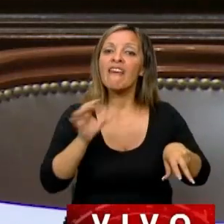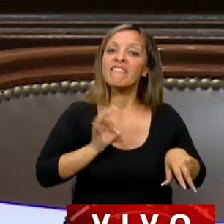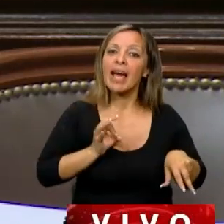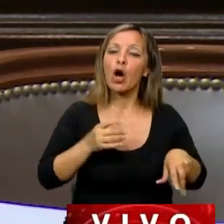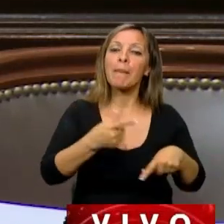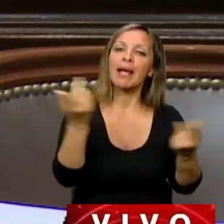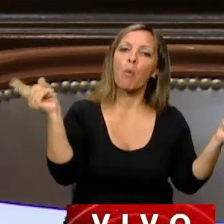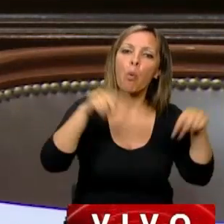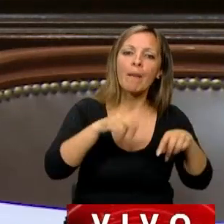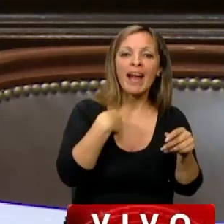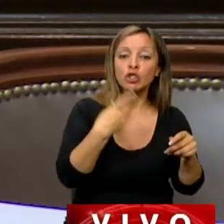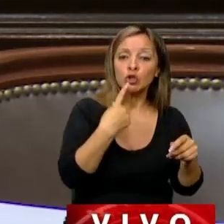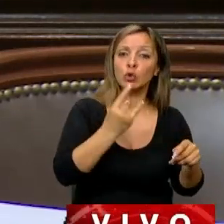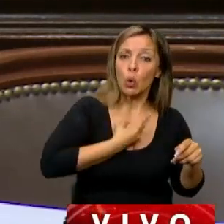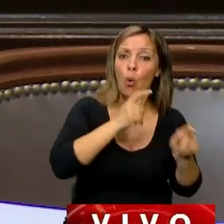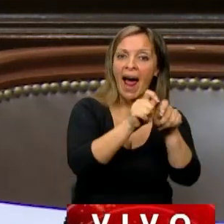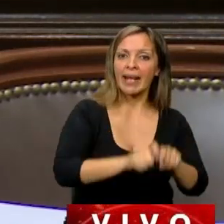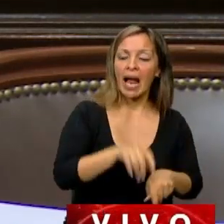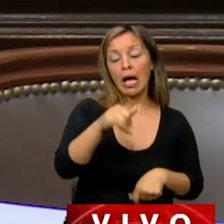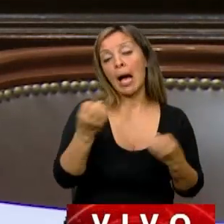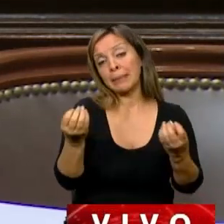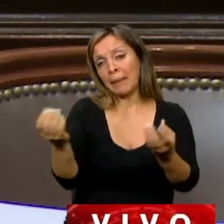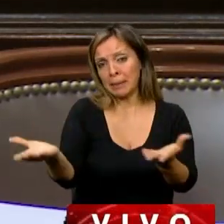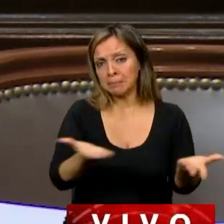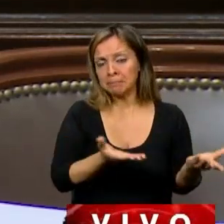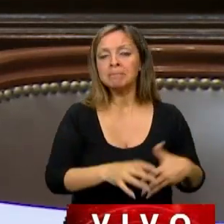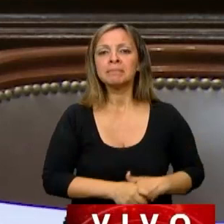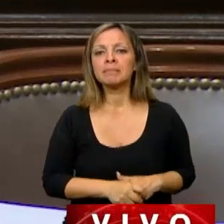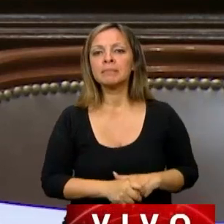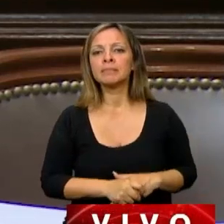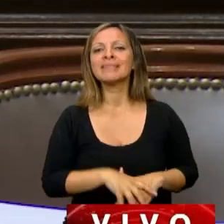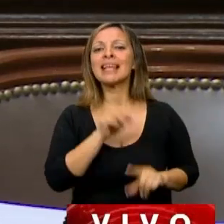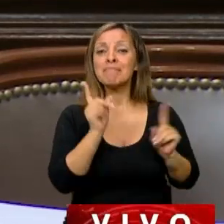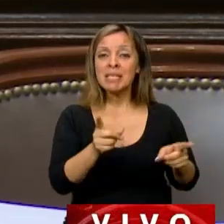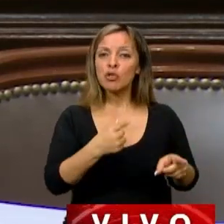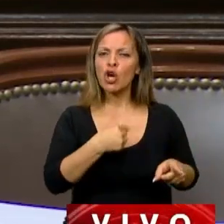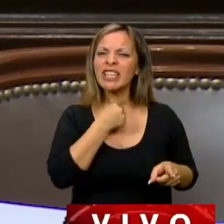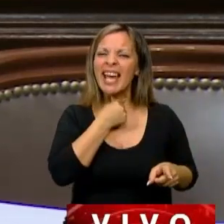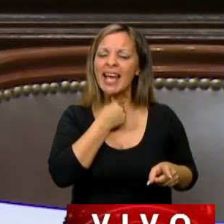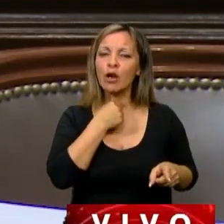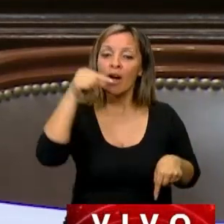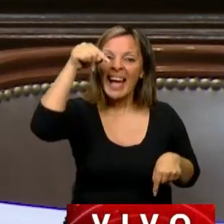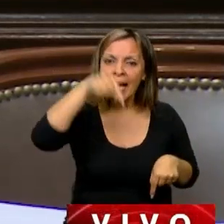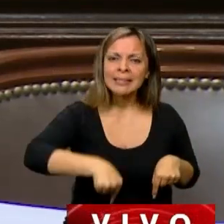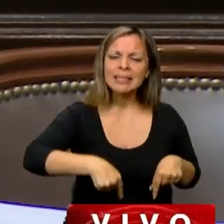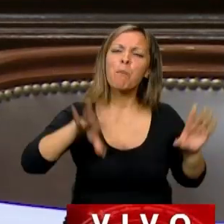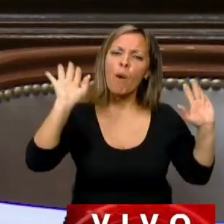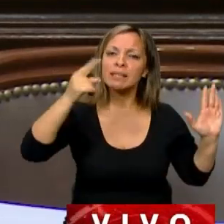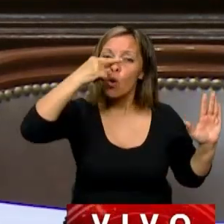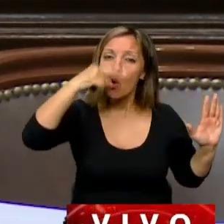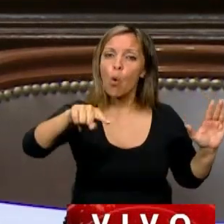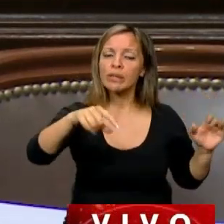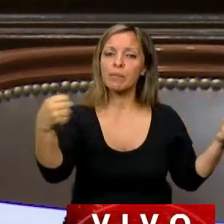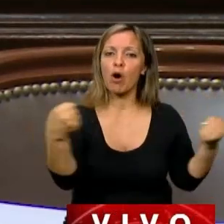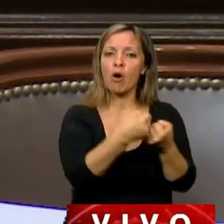utilizar y bienvenidos sean. Desde ese lugar es que quiero que quizás sea este el último consenso fiscal